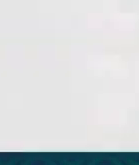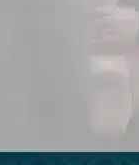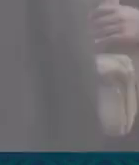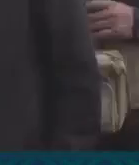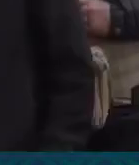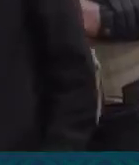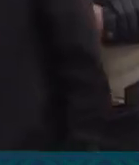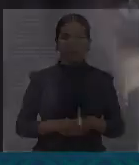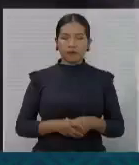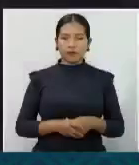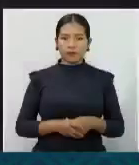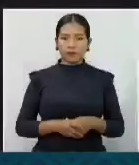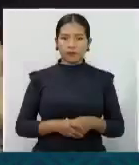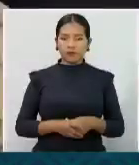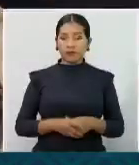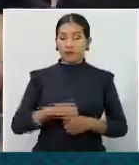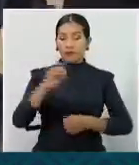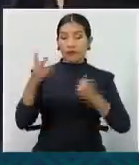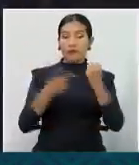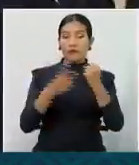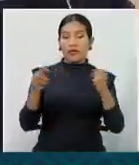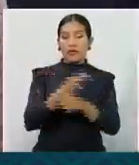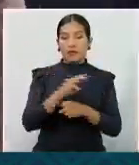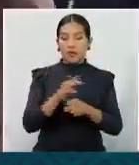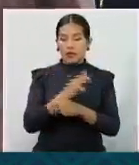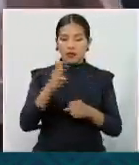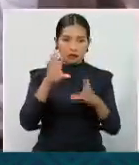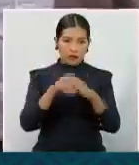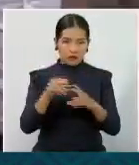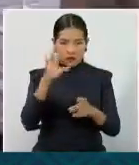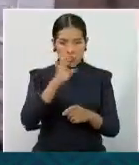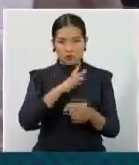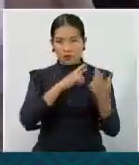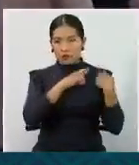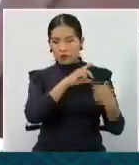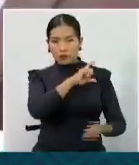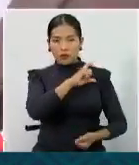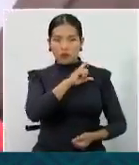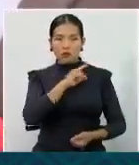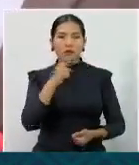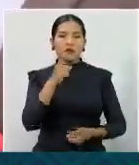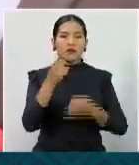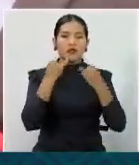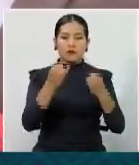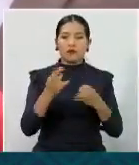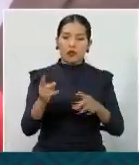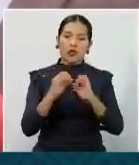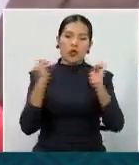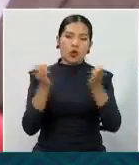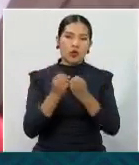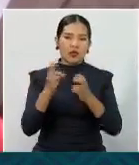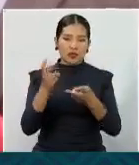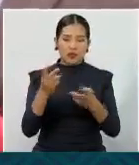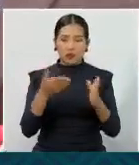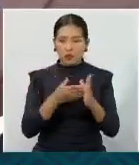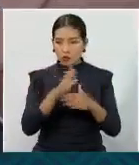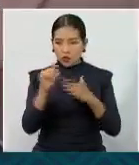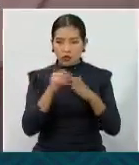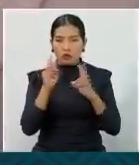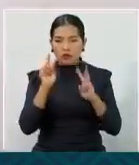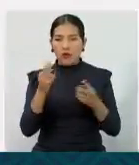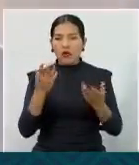¡Justicia! Según el viceministro del Régimen Interior y Policía, Johnny Aguilera, informó que una organización criminal se encuentra detrás de